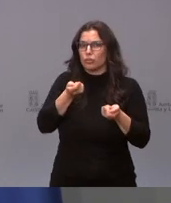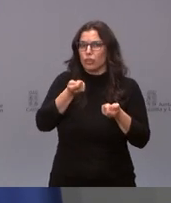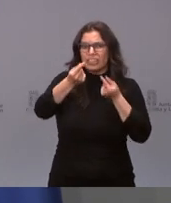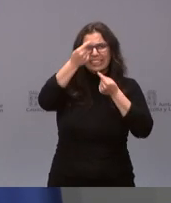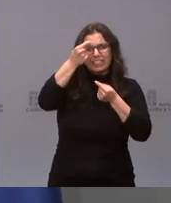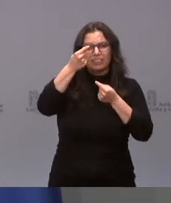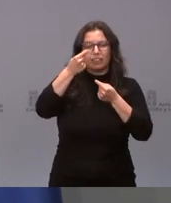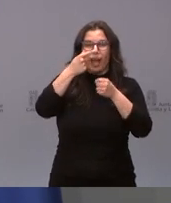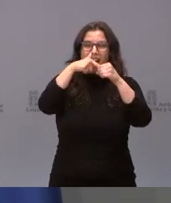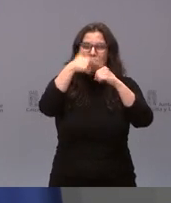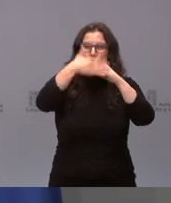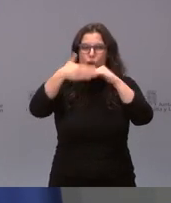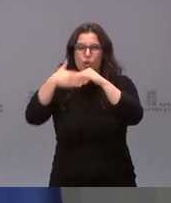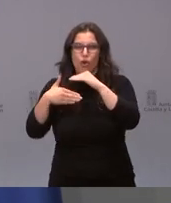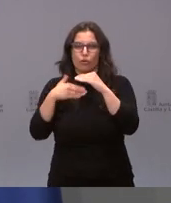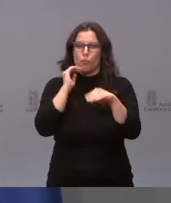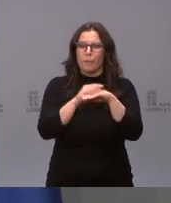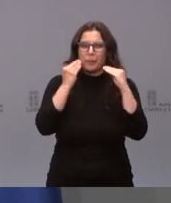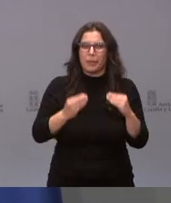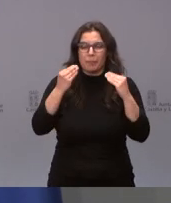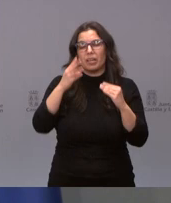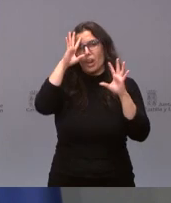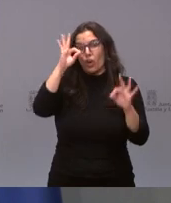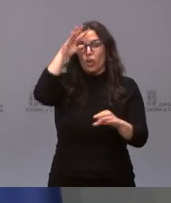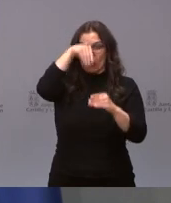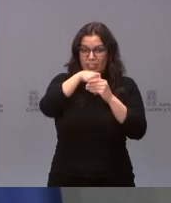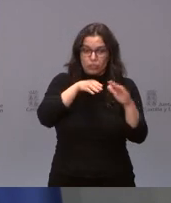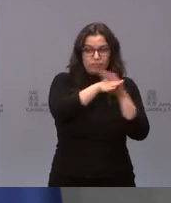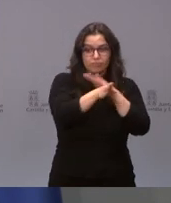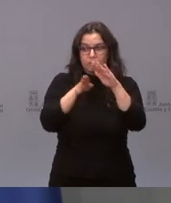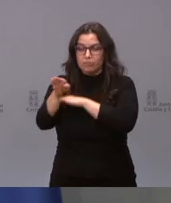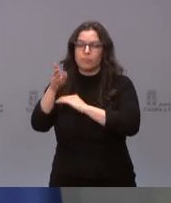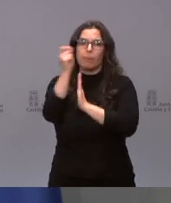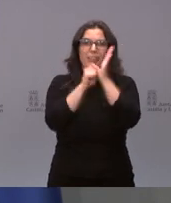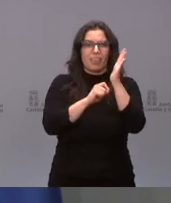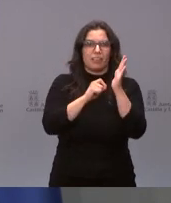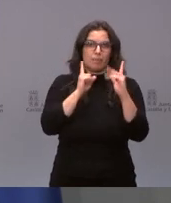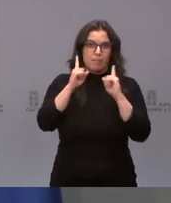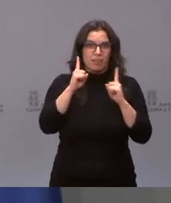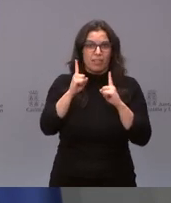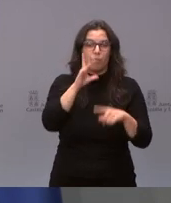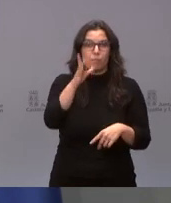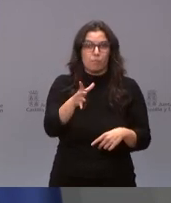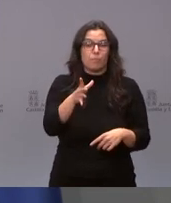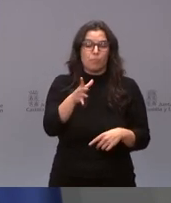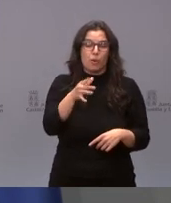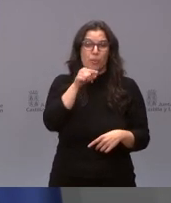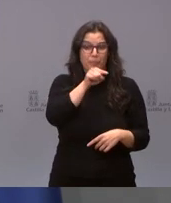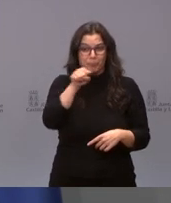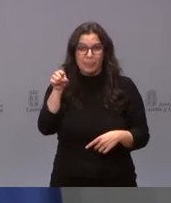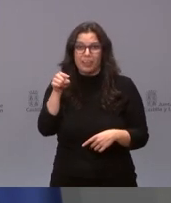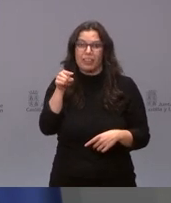de los aforos y desde luego las medidas de prevención dentro de los establecimientos porque es probablemente la